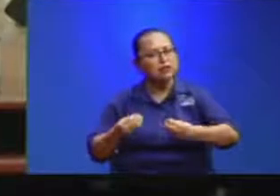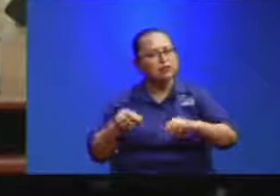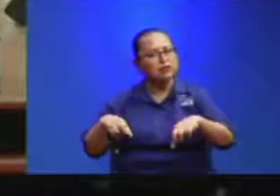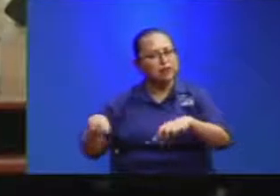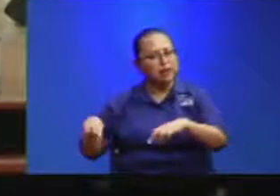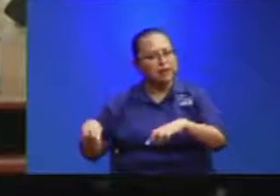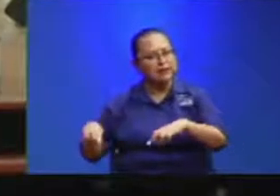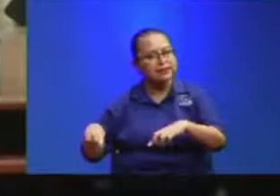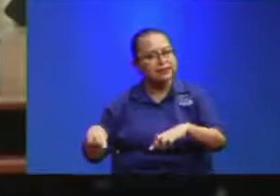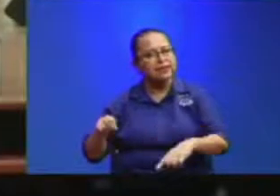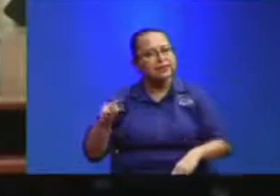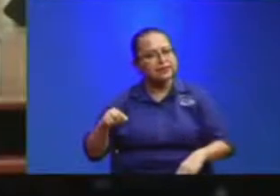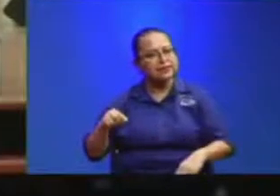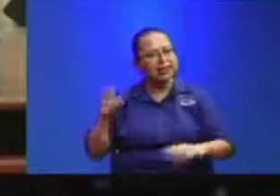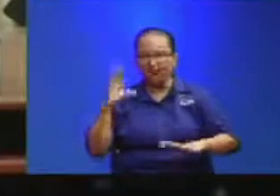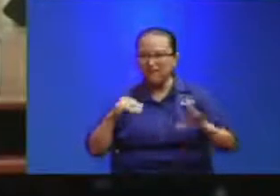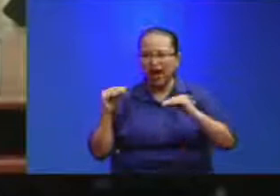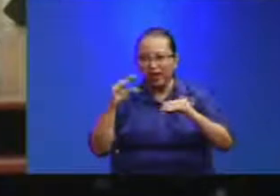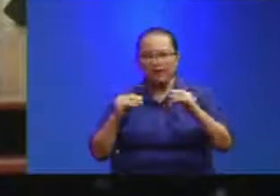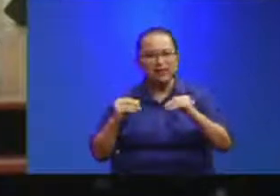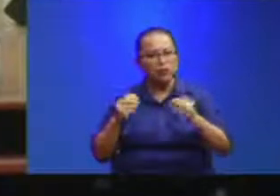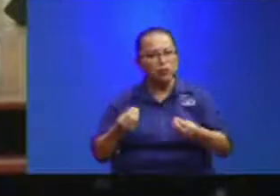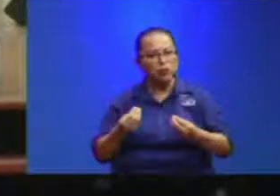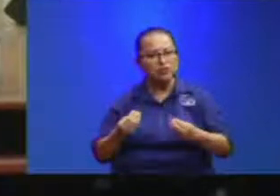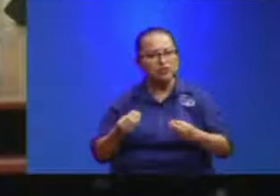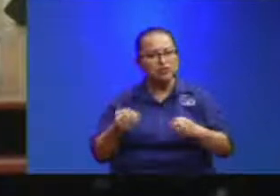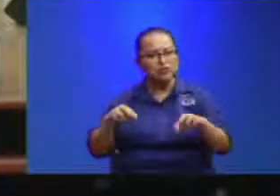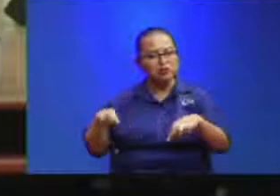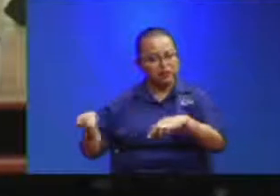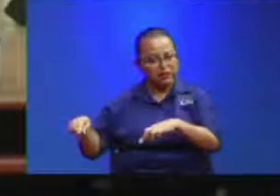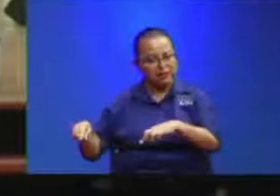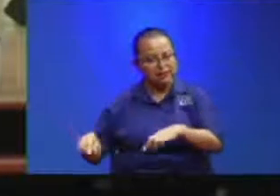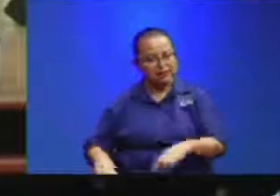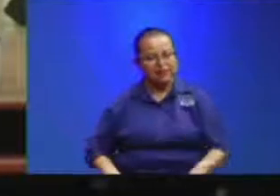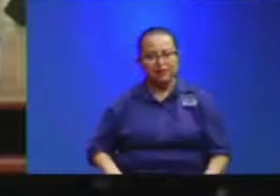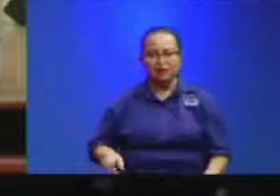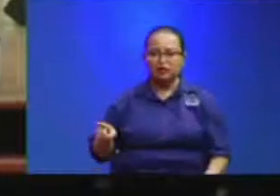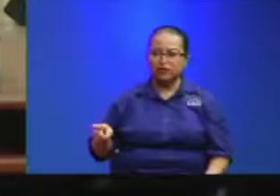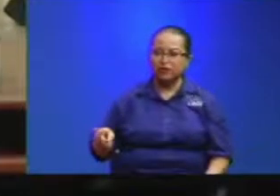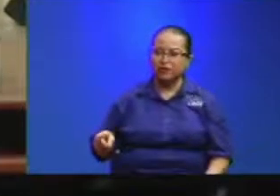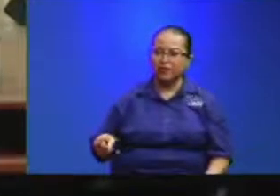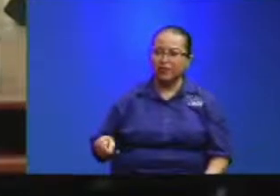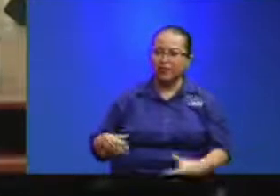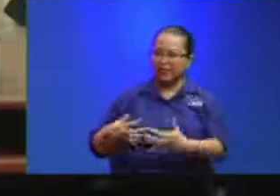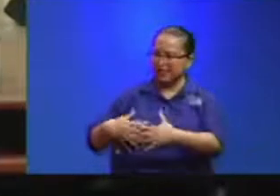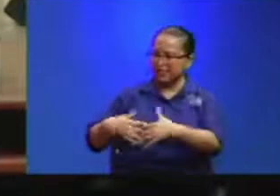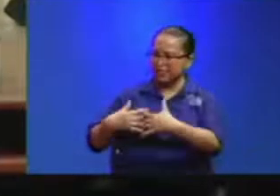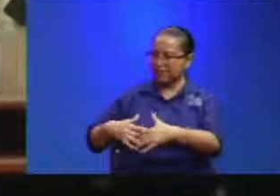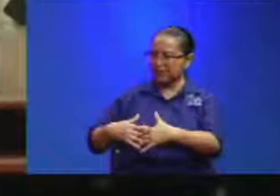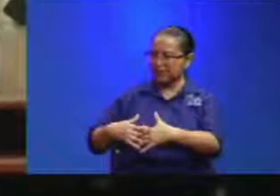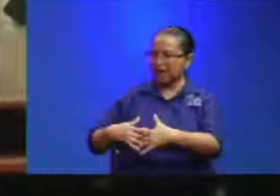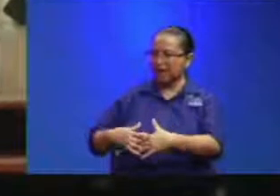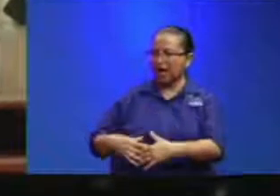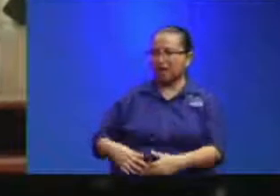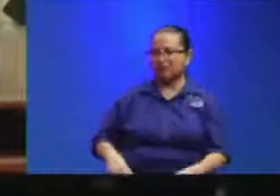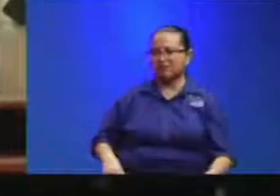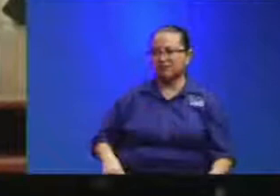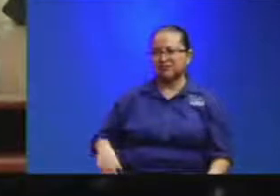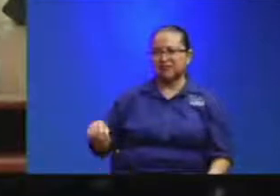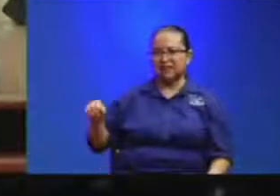con todo el mundo de 11 es un vendedor no va a llegar a no es esta empresa no entró porque el dueño es hard y cristian no